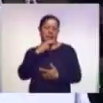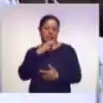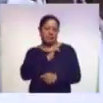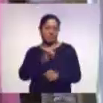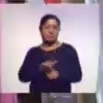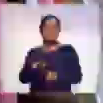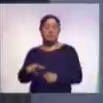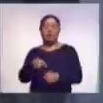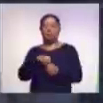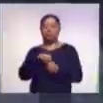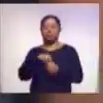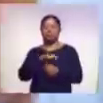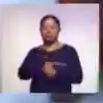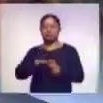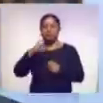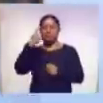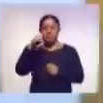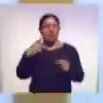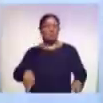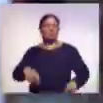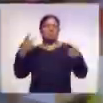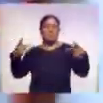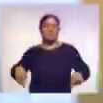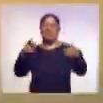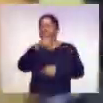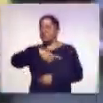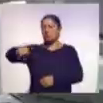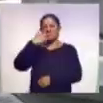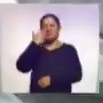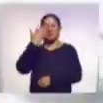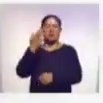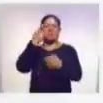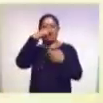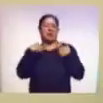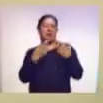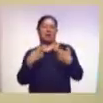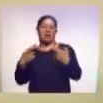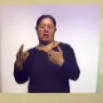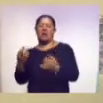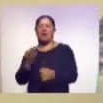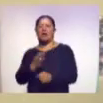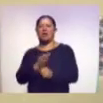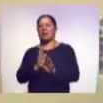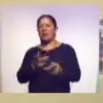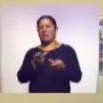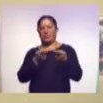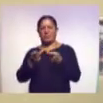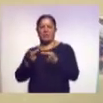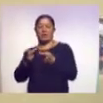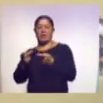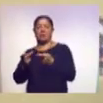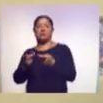para cubrir toda la demanda de los consumidores, por lo que ya están listos para el fin de año. Preparándose, comprando sus